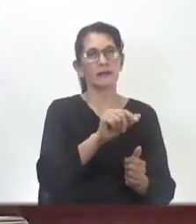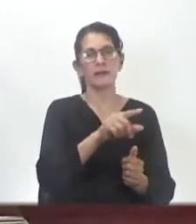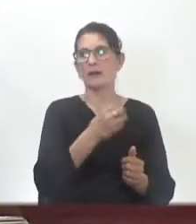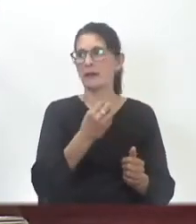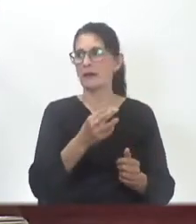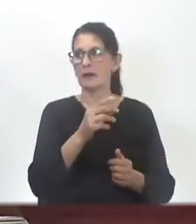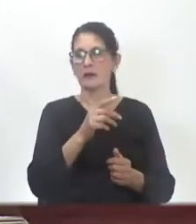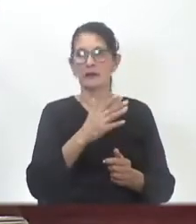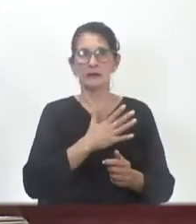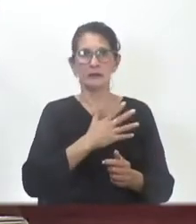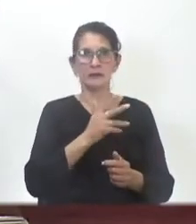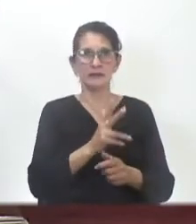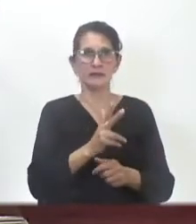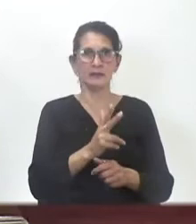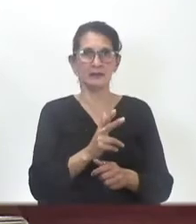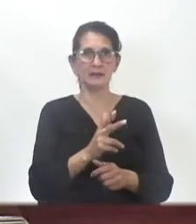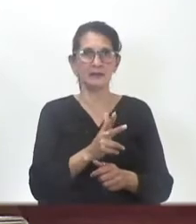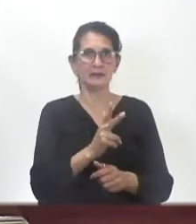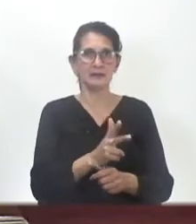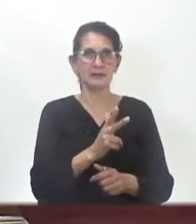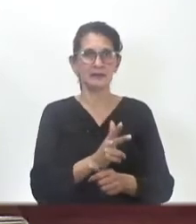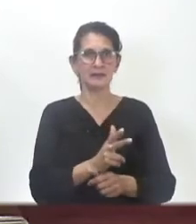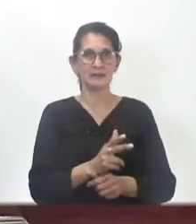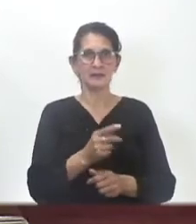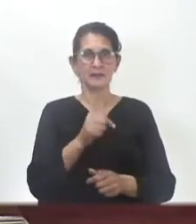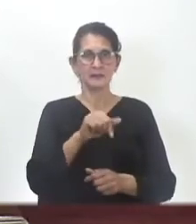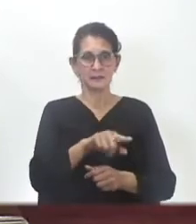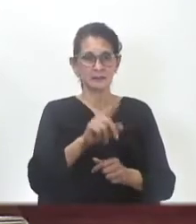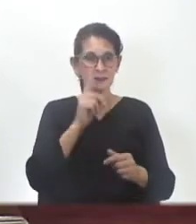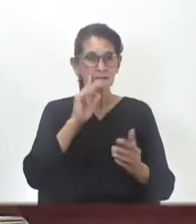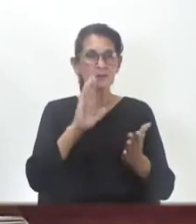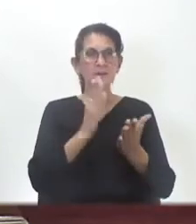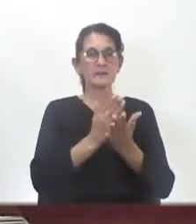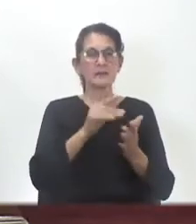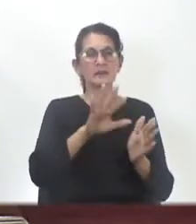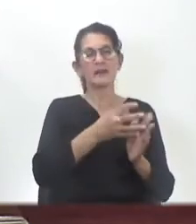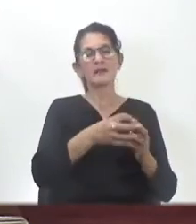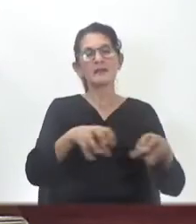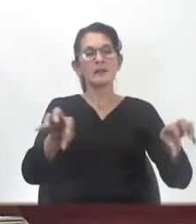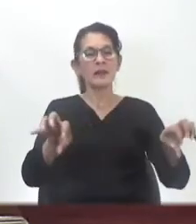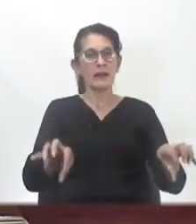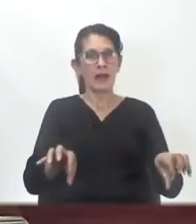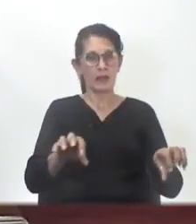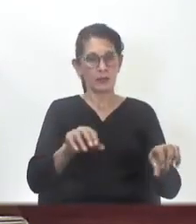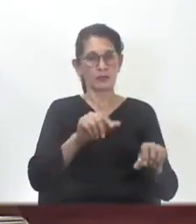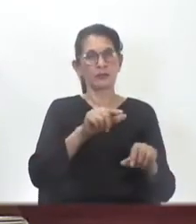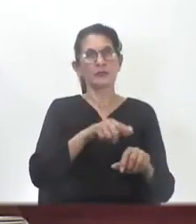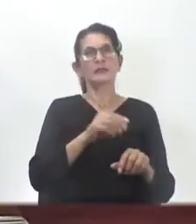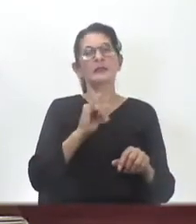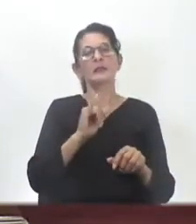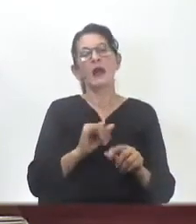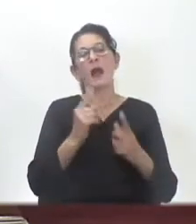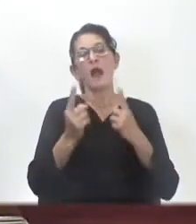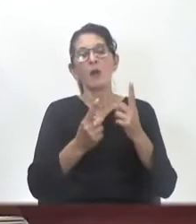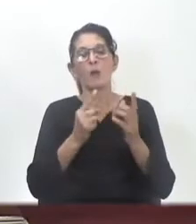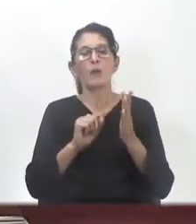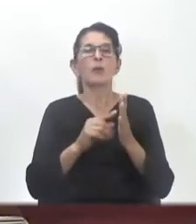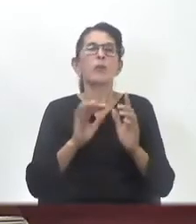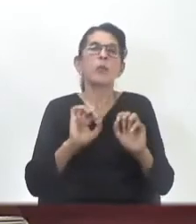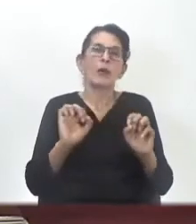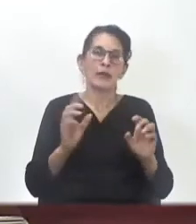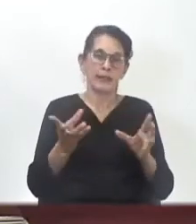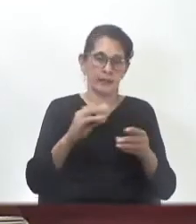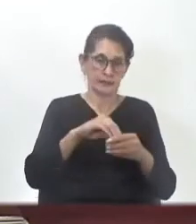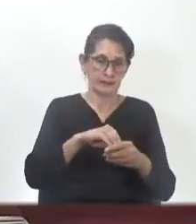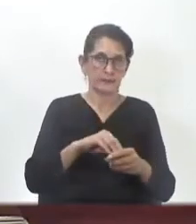humano. En su artículo 2 dice: los procesados estarán separados de los condenados, salvo circunstancias excepcionales,